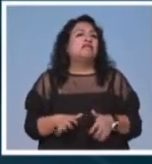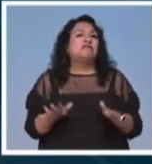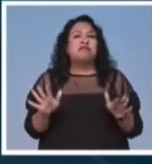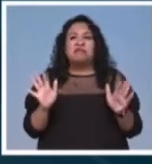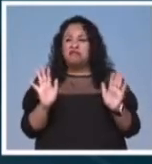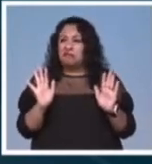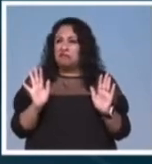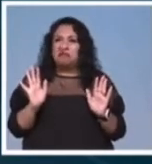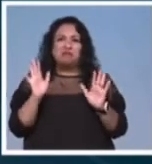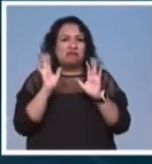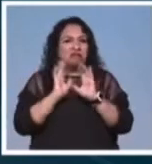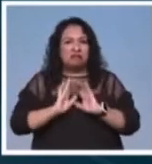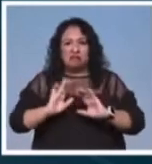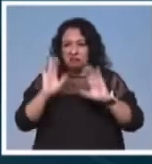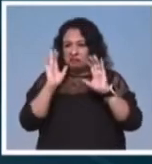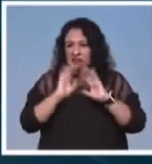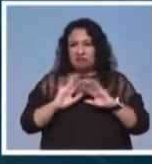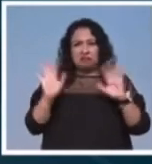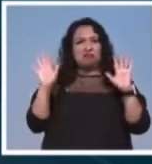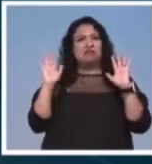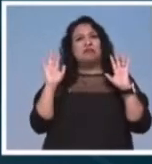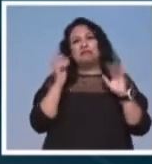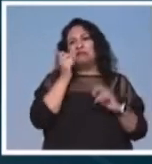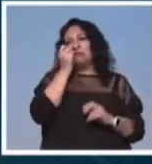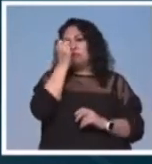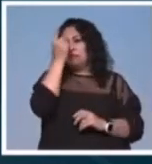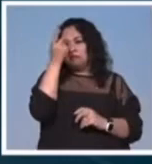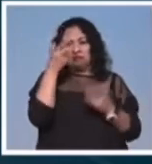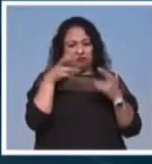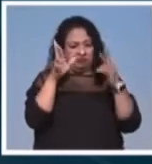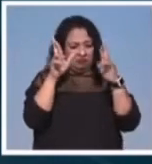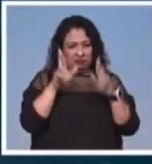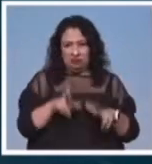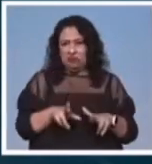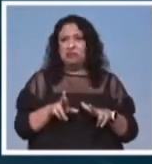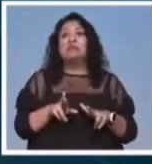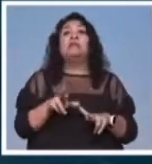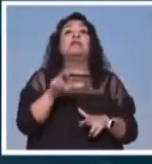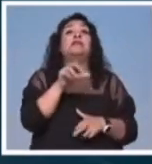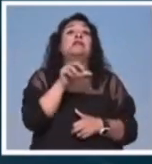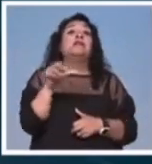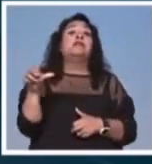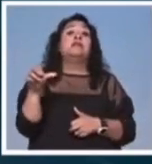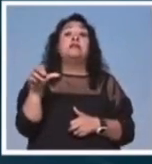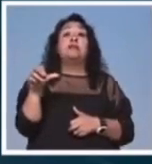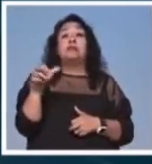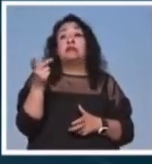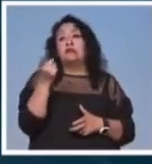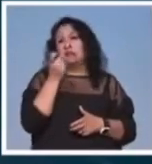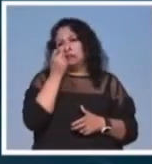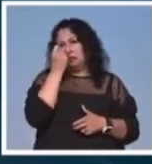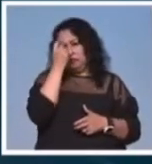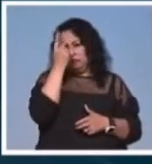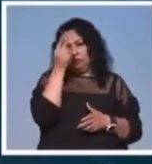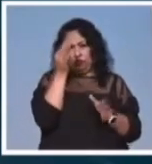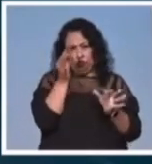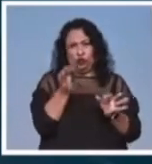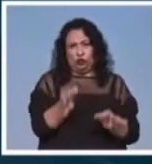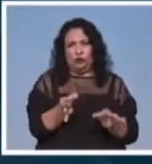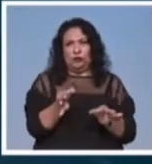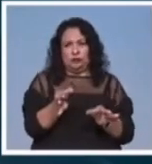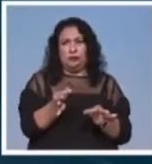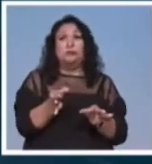cualquier canción que tocamos, cualquier compositor que representamos, hasta composiciones